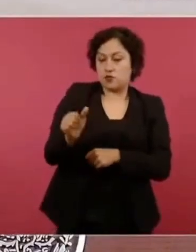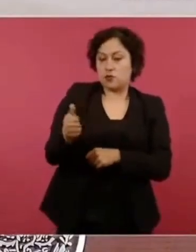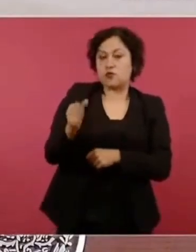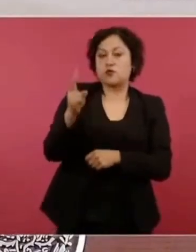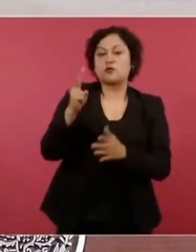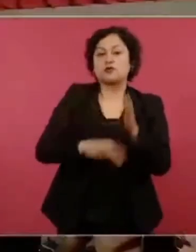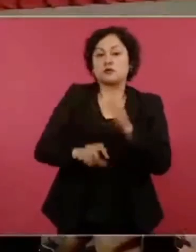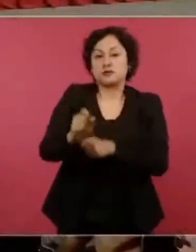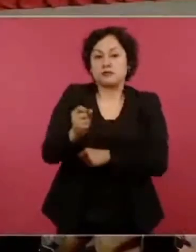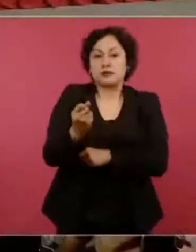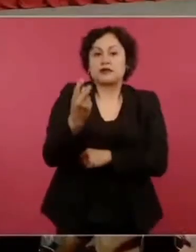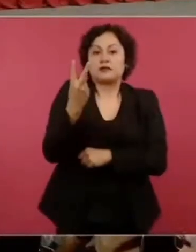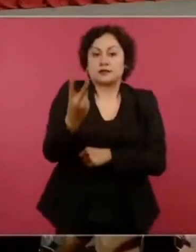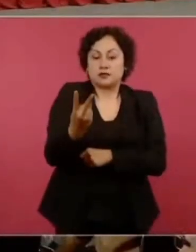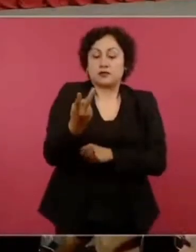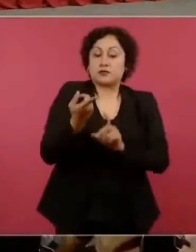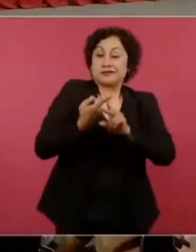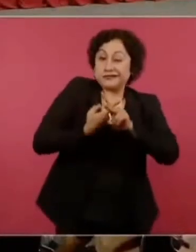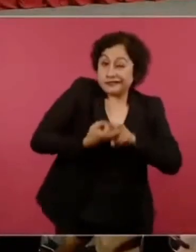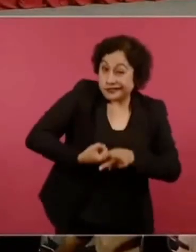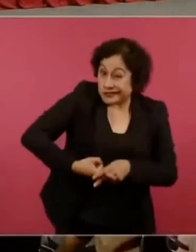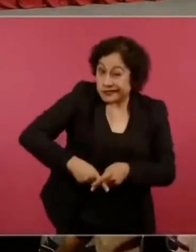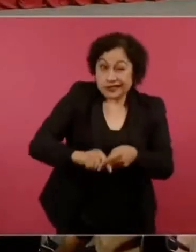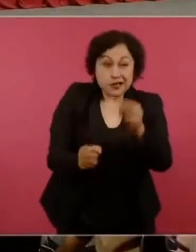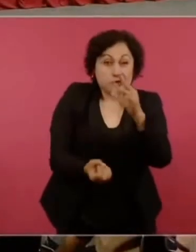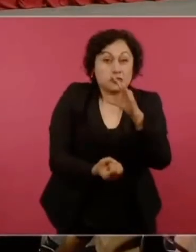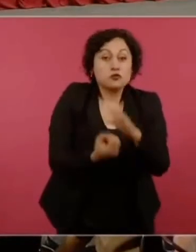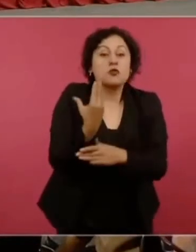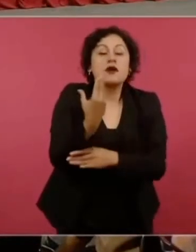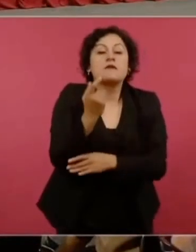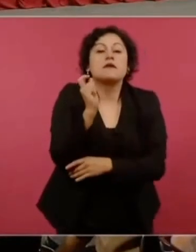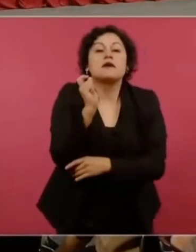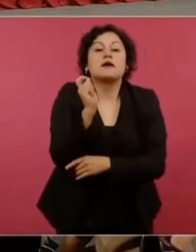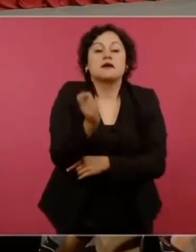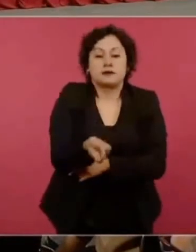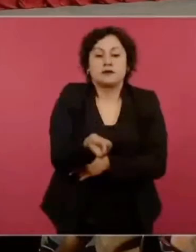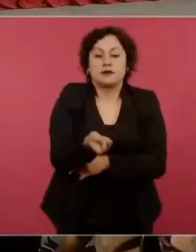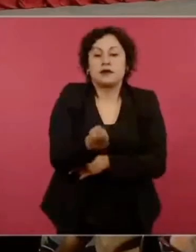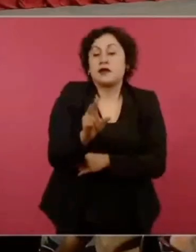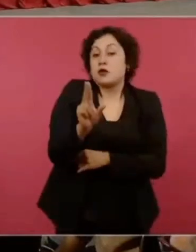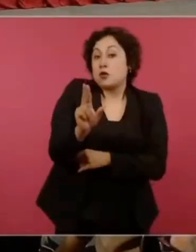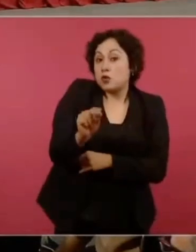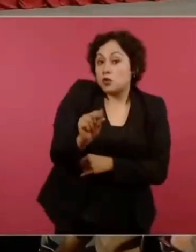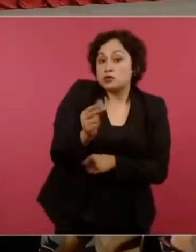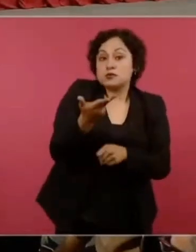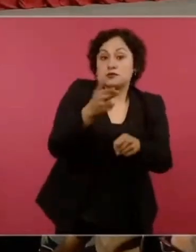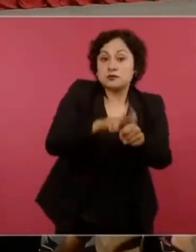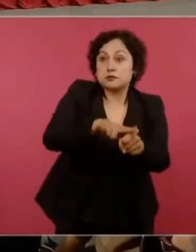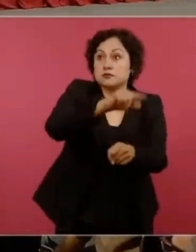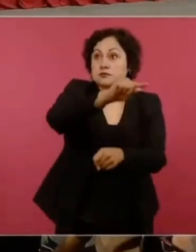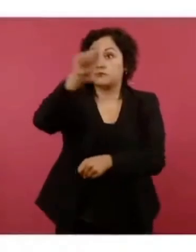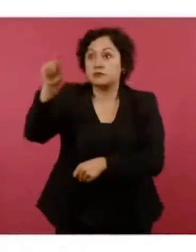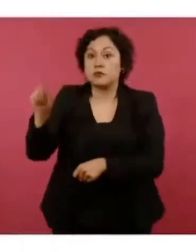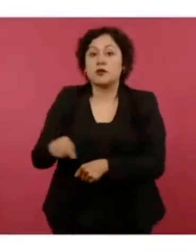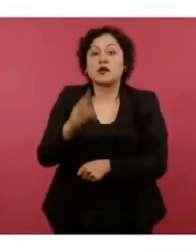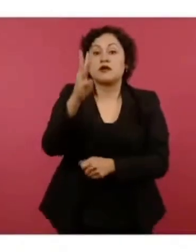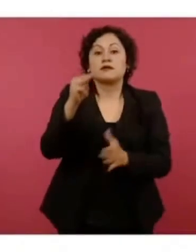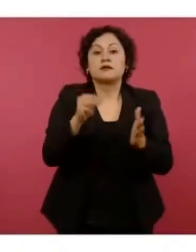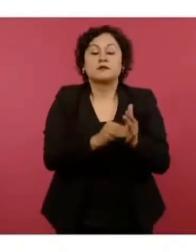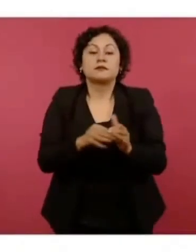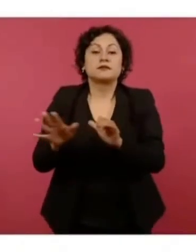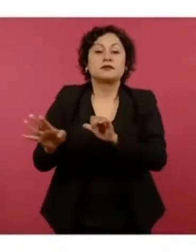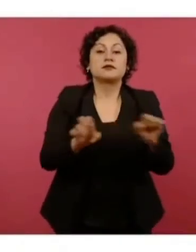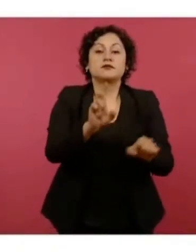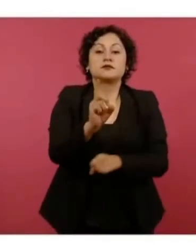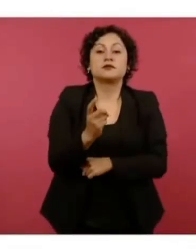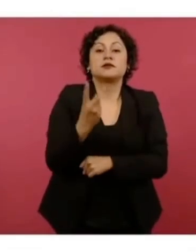2022, nace, en la siguiente, por favor, nace con 80 hospitales y 3.632 unidades